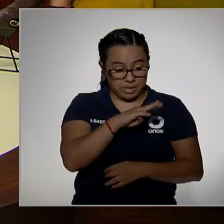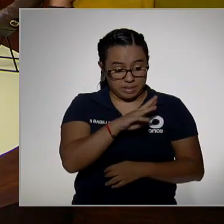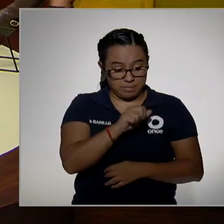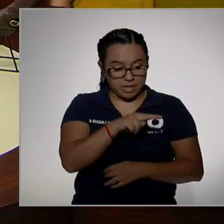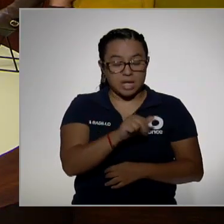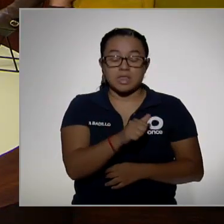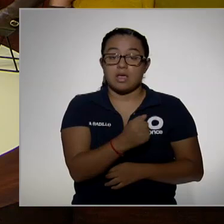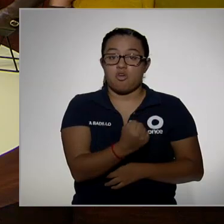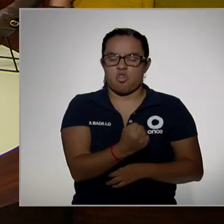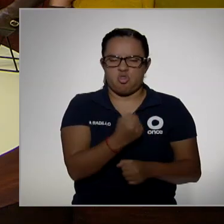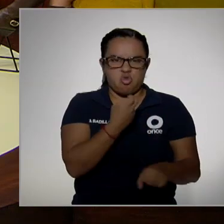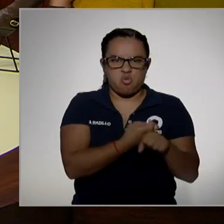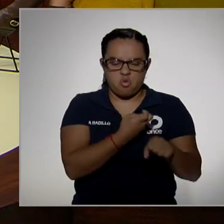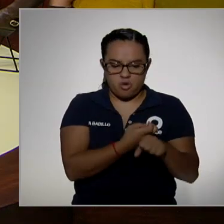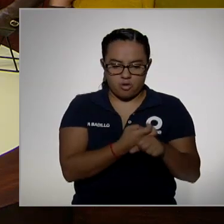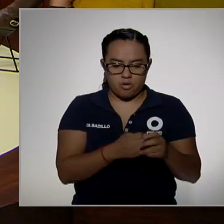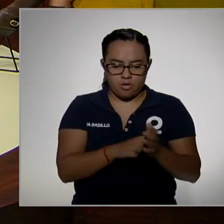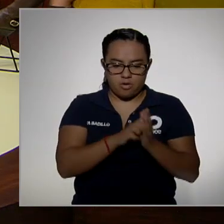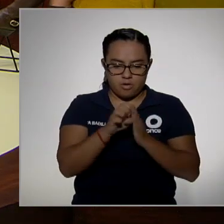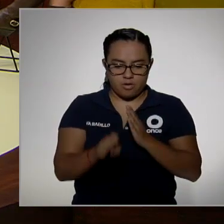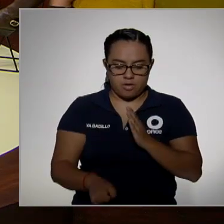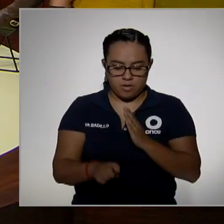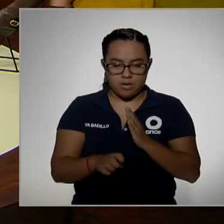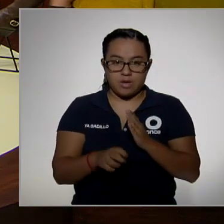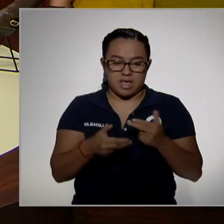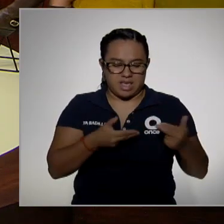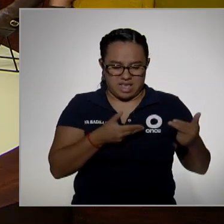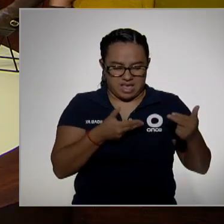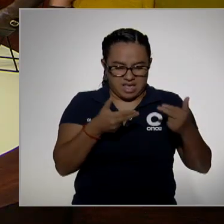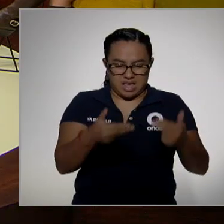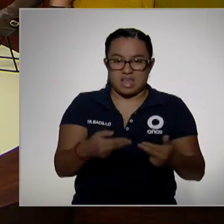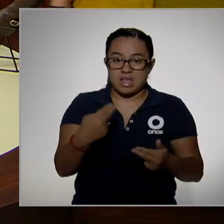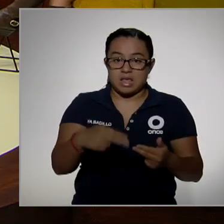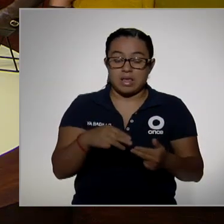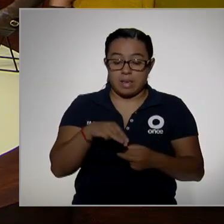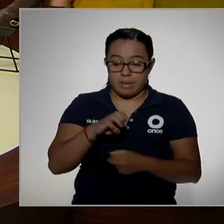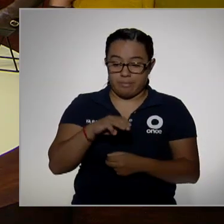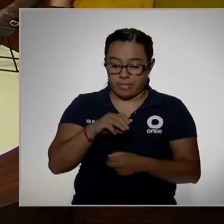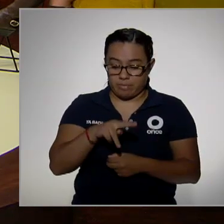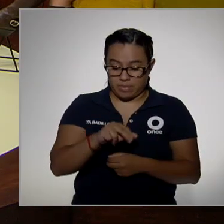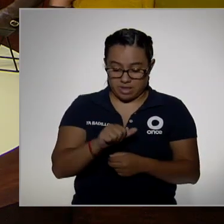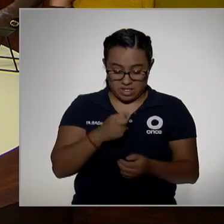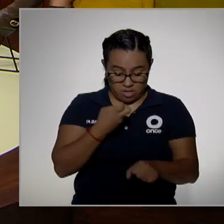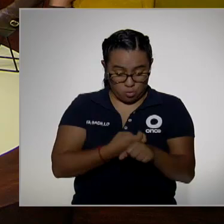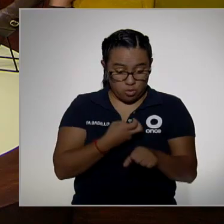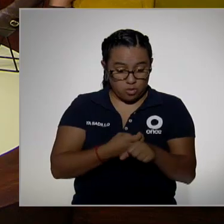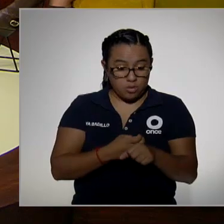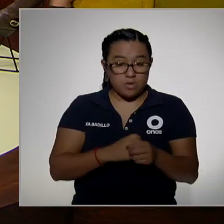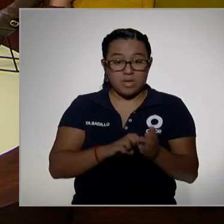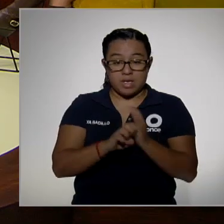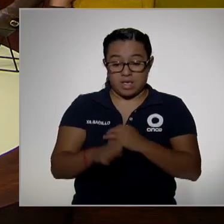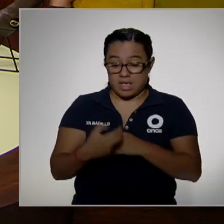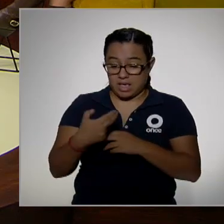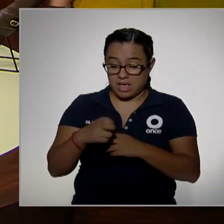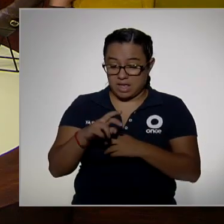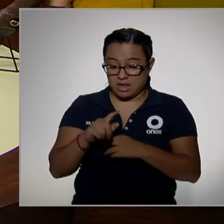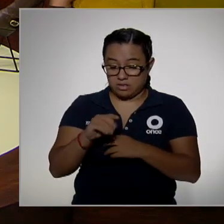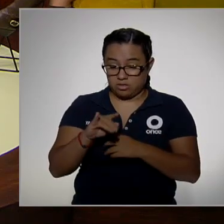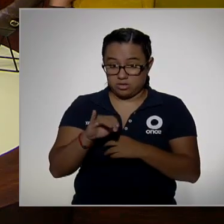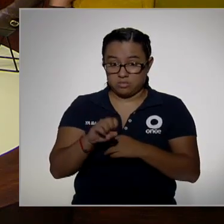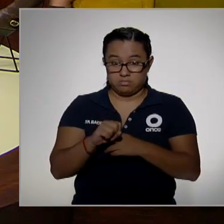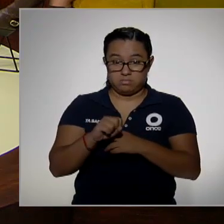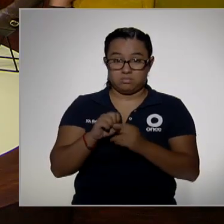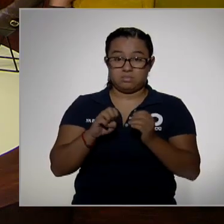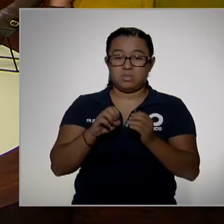rígida en por ejemplo en la es feroz y ptosis hereditaria que le llamamos esta membrana tan rígida hace que cuando los eritrocitos por los capilares